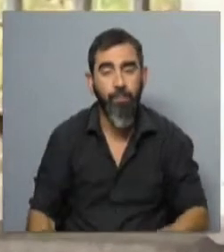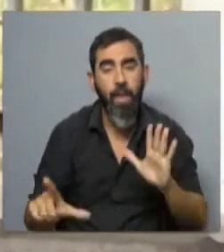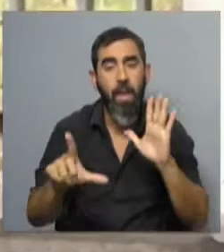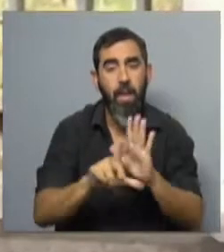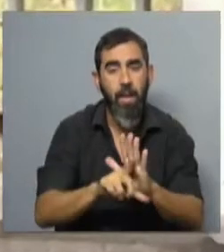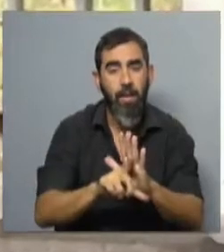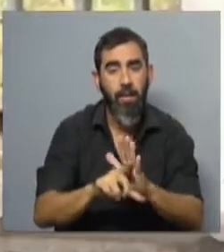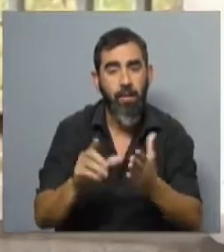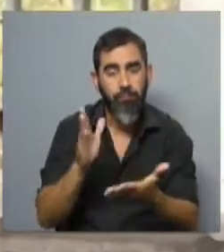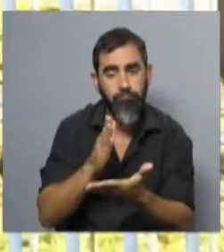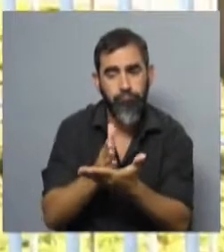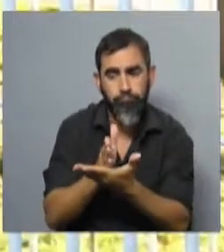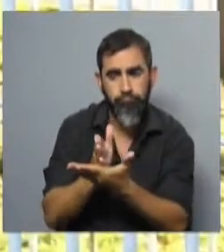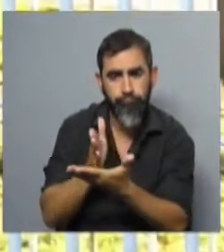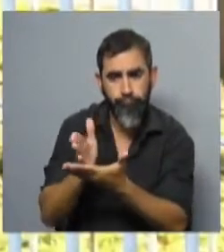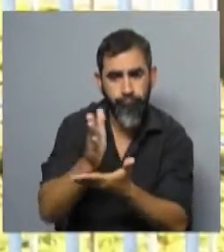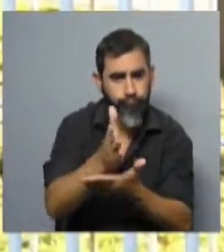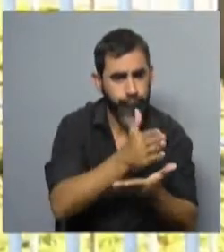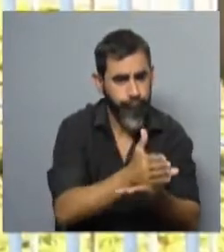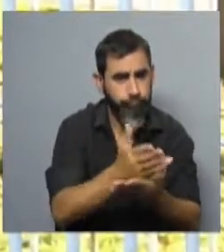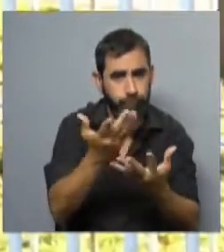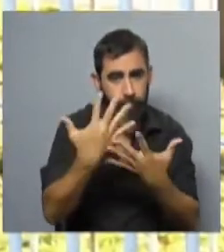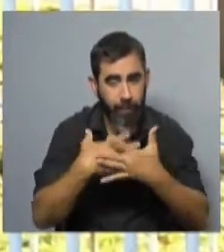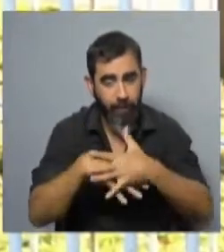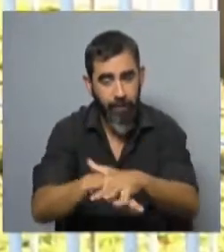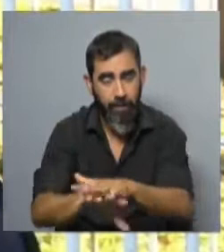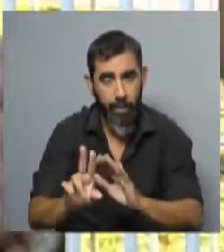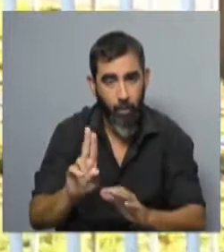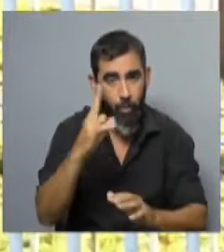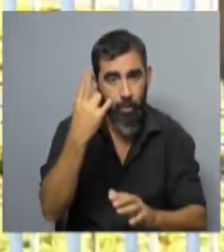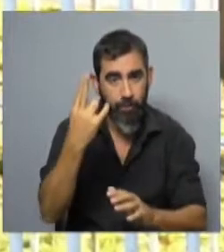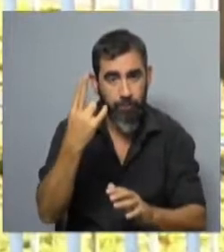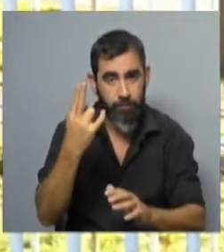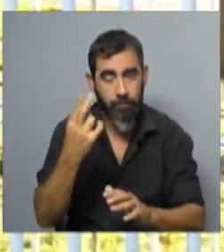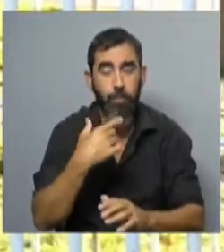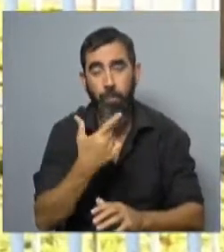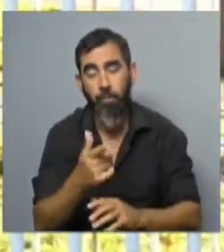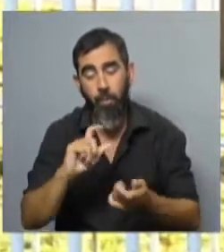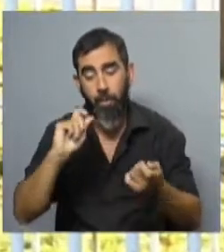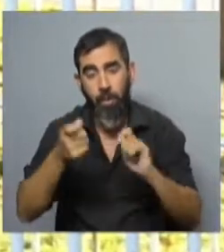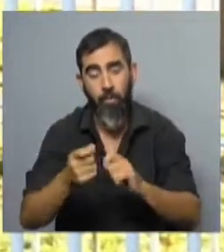totalmente descentralizadora, que justamente trata de integrar al uruguayo. Eso se ve, por ejemplo, con los